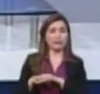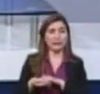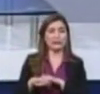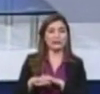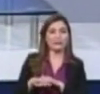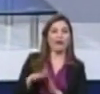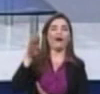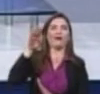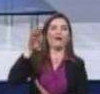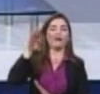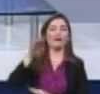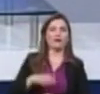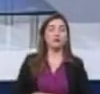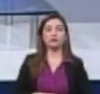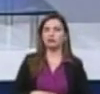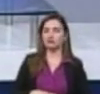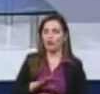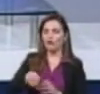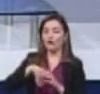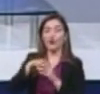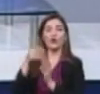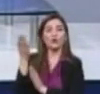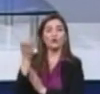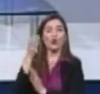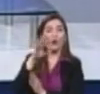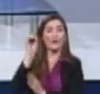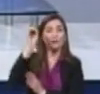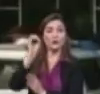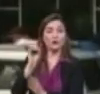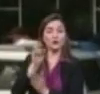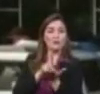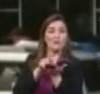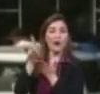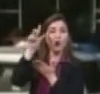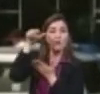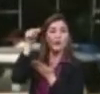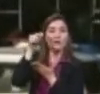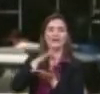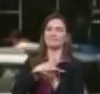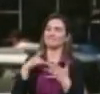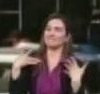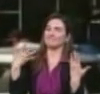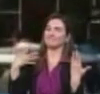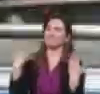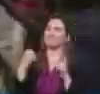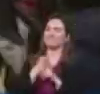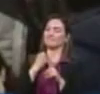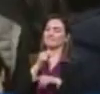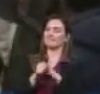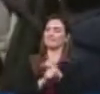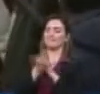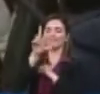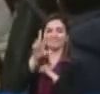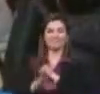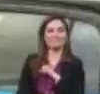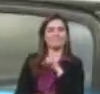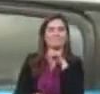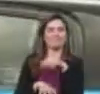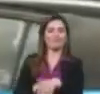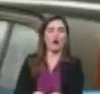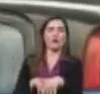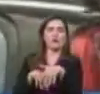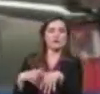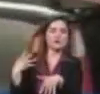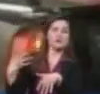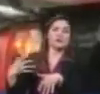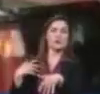del aporte estatal al Fondo de Jubilaciones del Seguro Social. Fue una lucha que tomó 3 años de caminatas, plantones